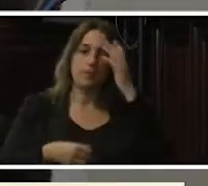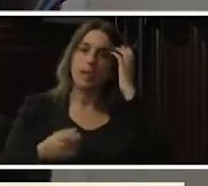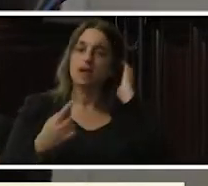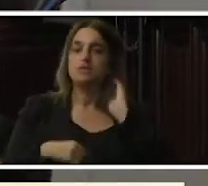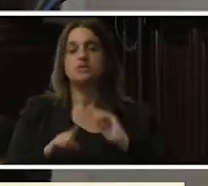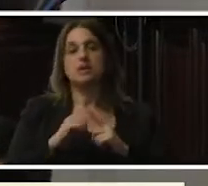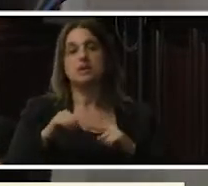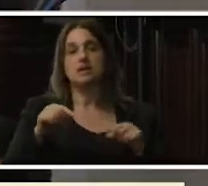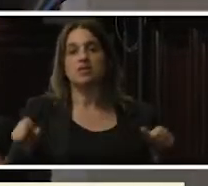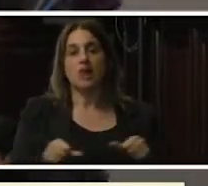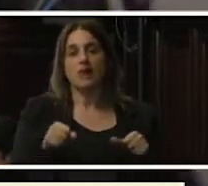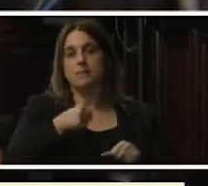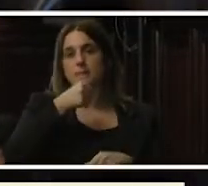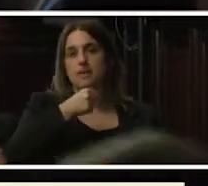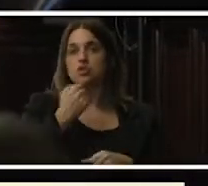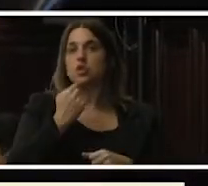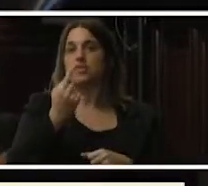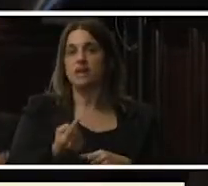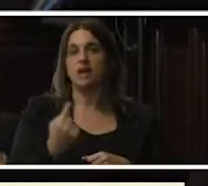micro y yo les indicaré